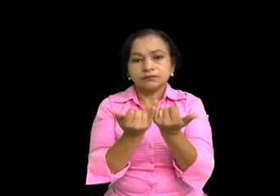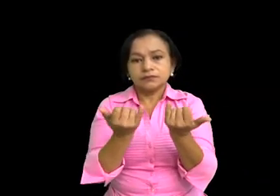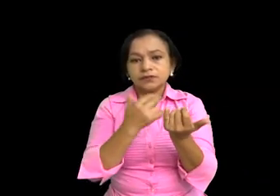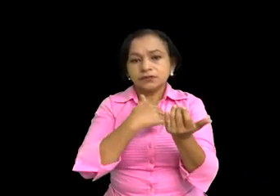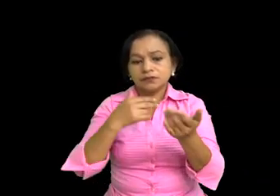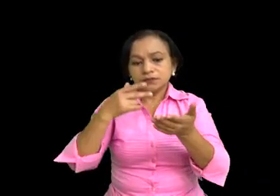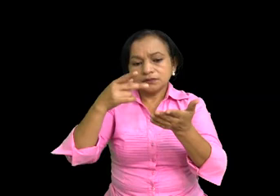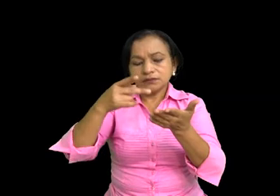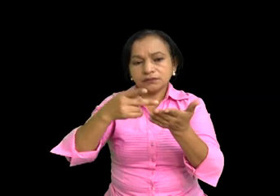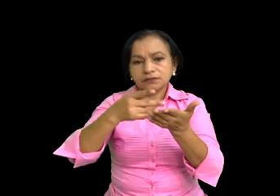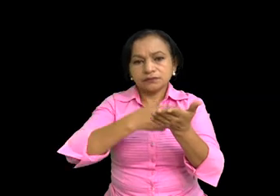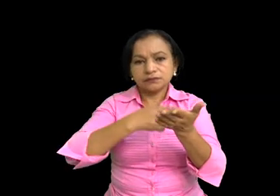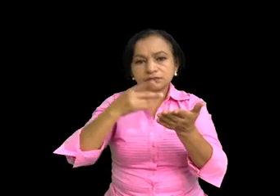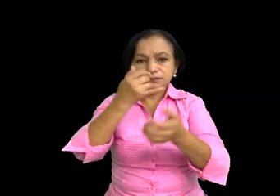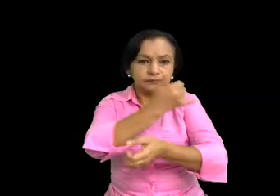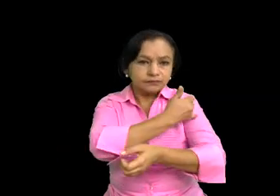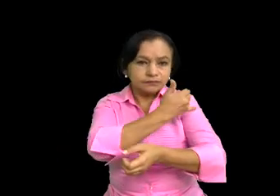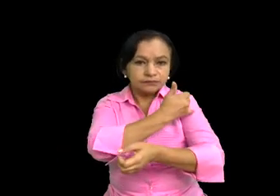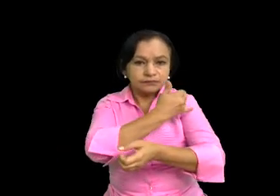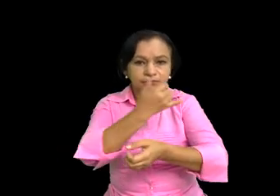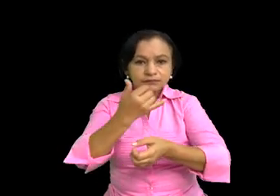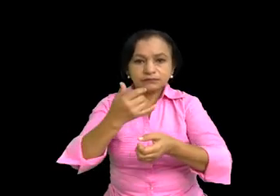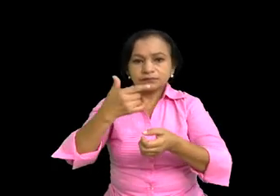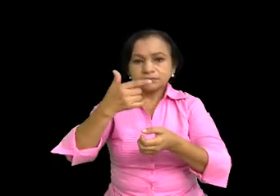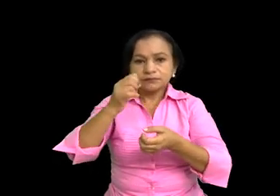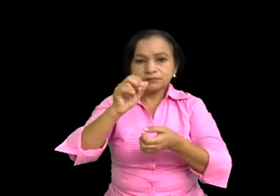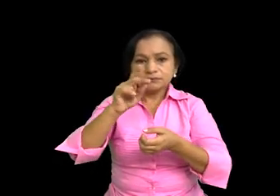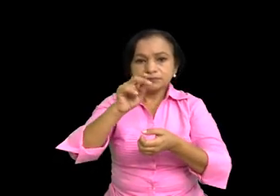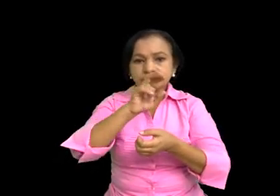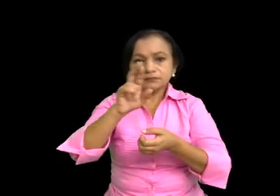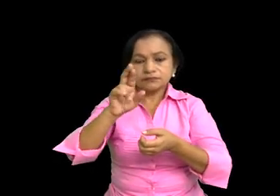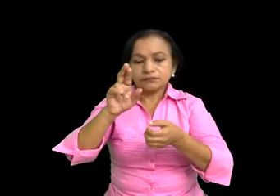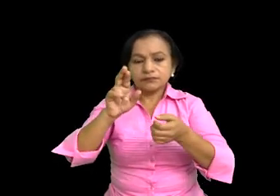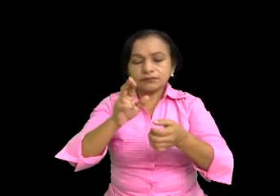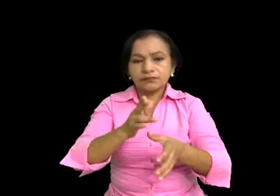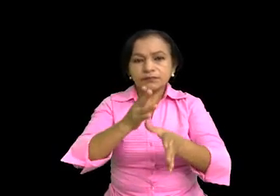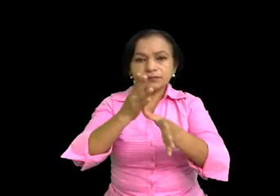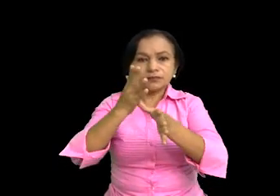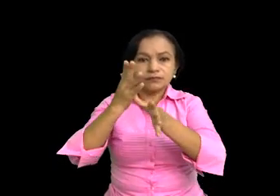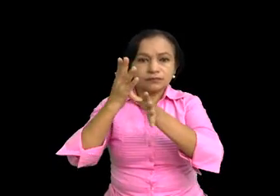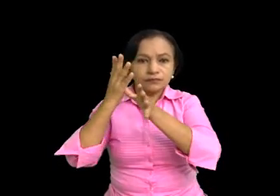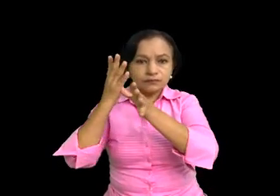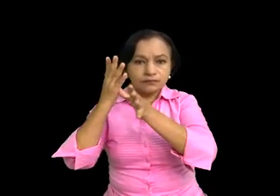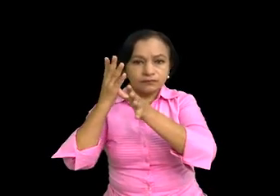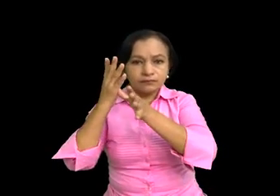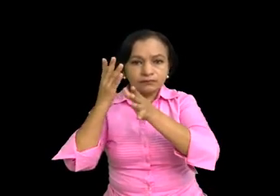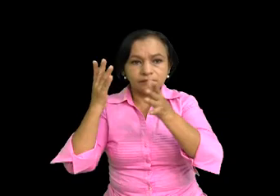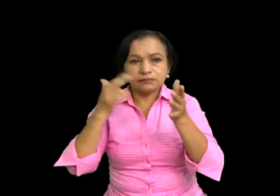este acceso al hospital de Gaspar García Laviana de San Juan del Sur fue una de ellas.